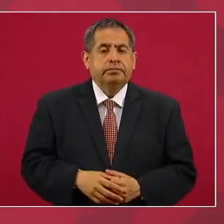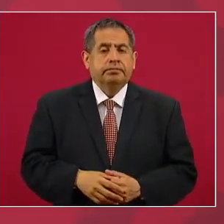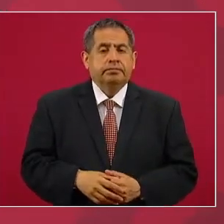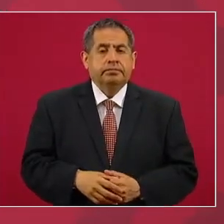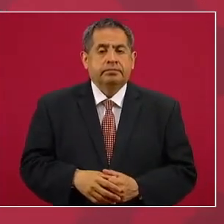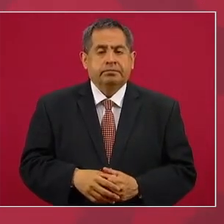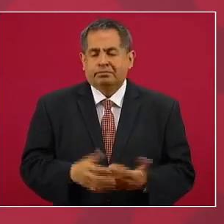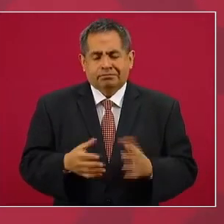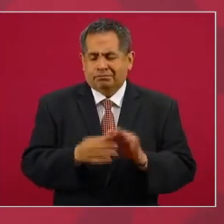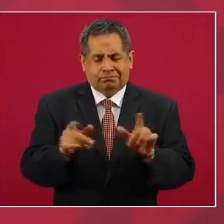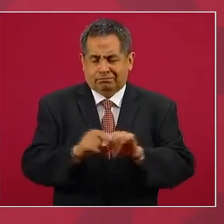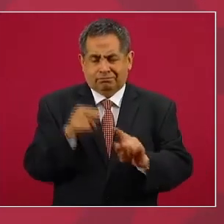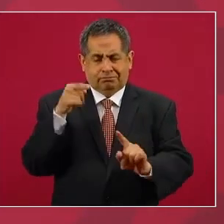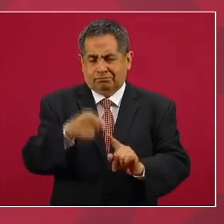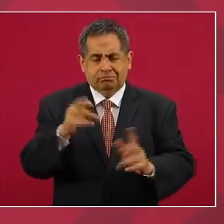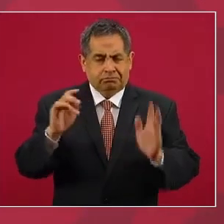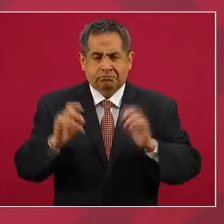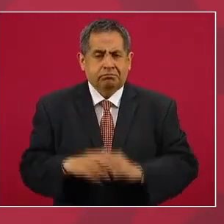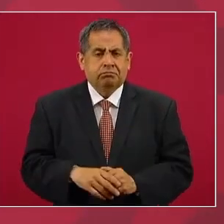Así de